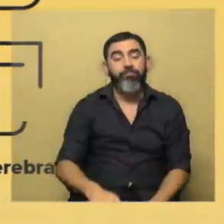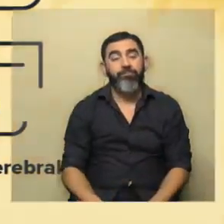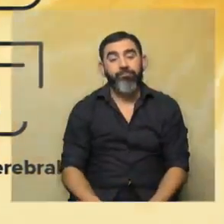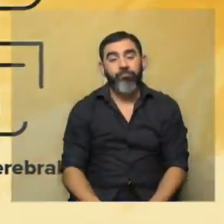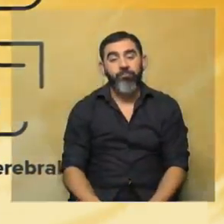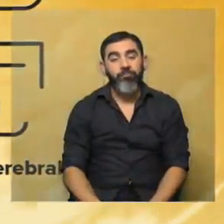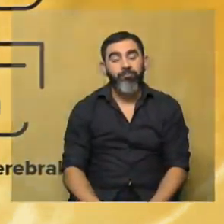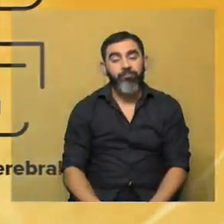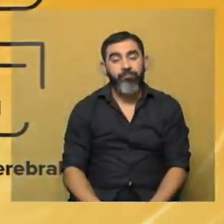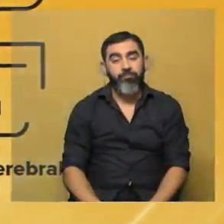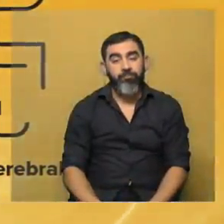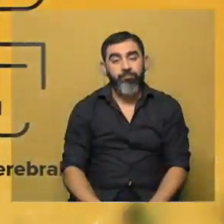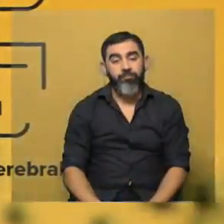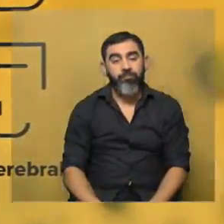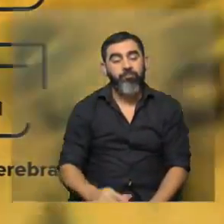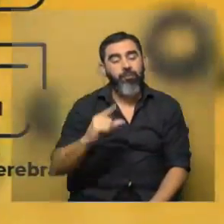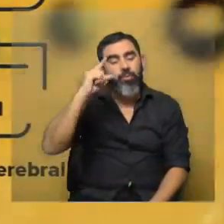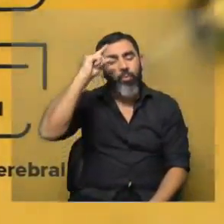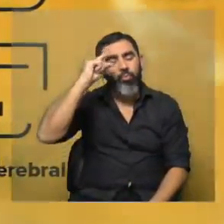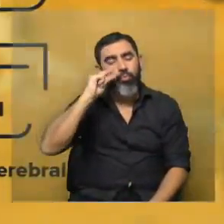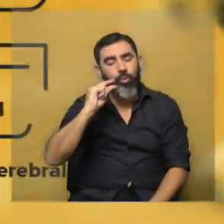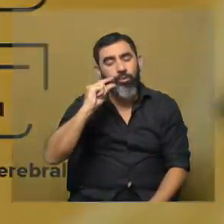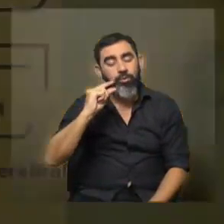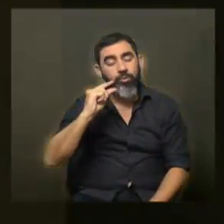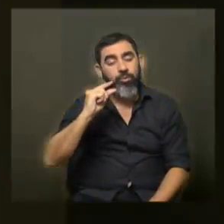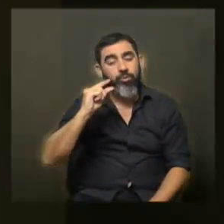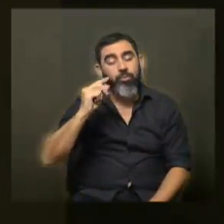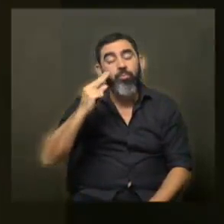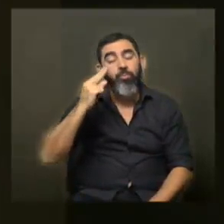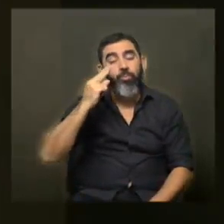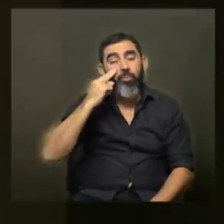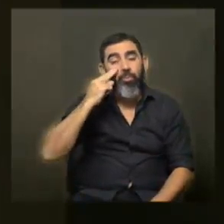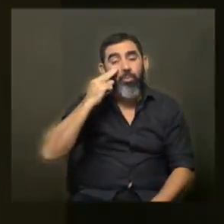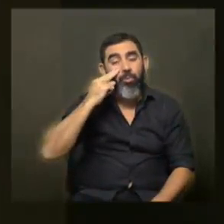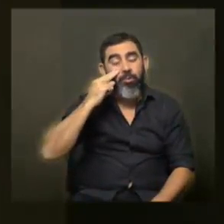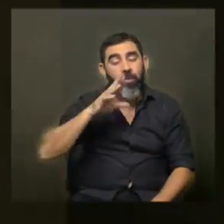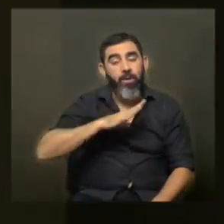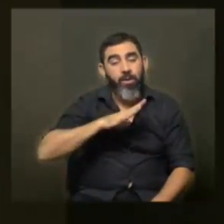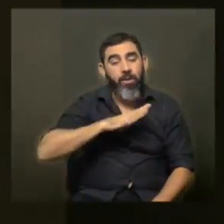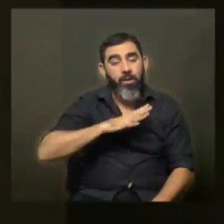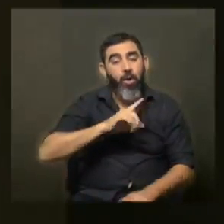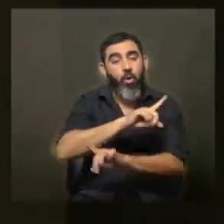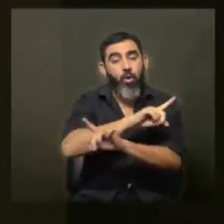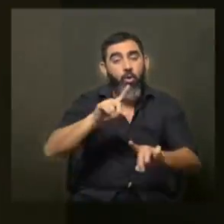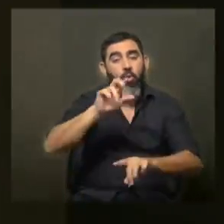de qué es el sueño, vimos en esta placa, vamos a hablar de un grupo de trastornos que se presentan en la fase no REM. Ese grupo